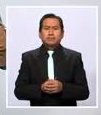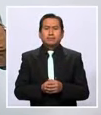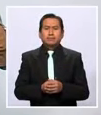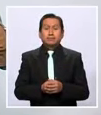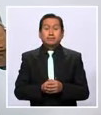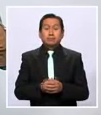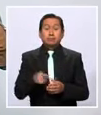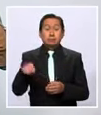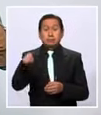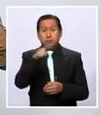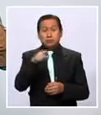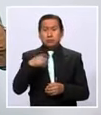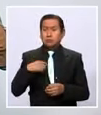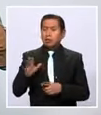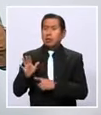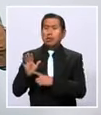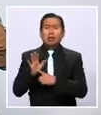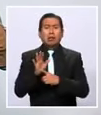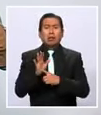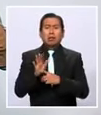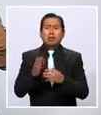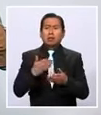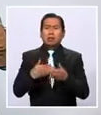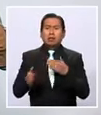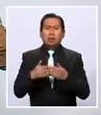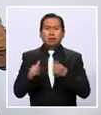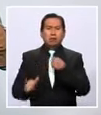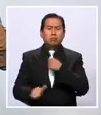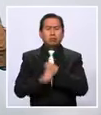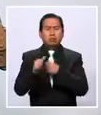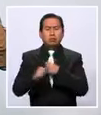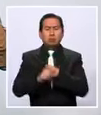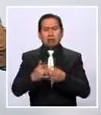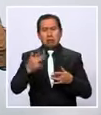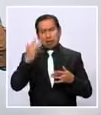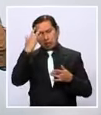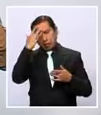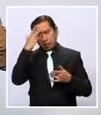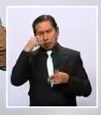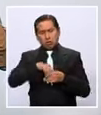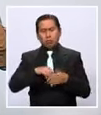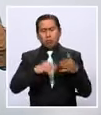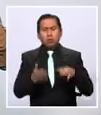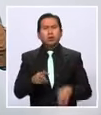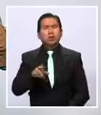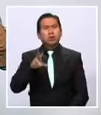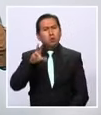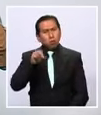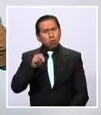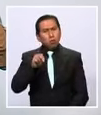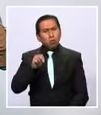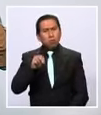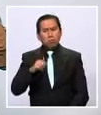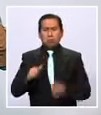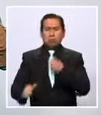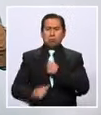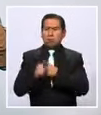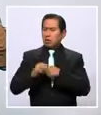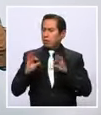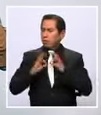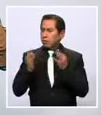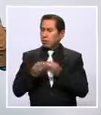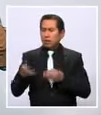no nos expongamos a un riesgo de enfermar o morir o poner en riesgo a nuestra